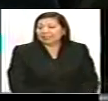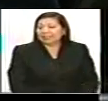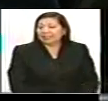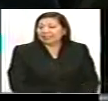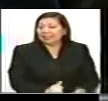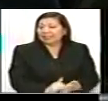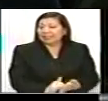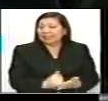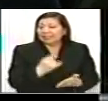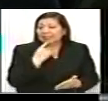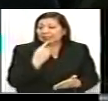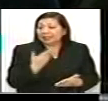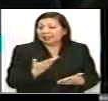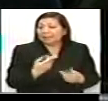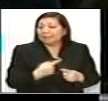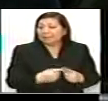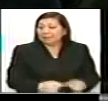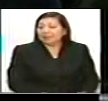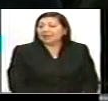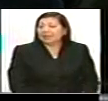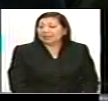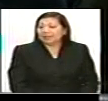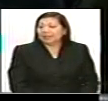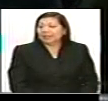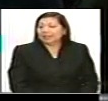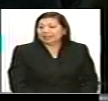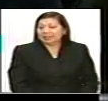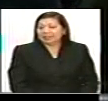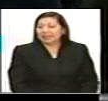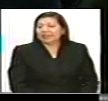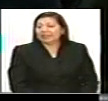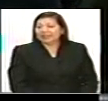a qué se debe, pero es